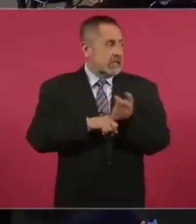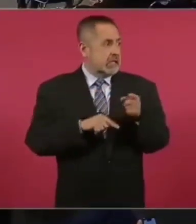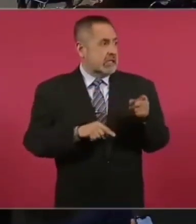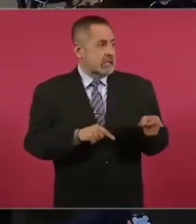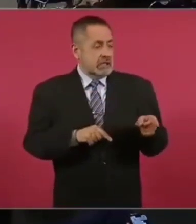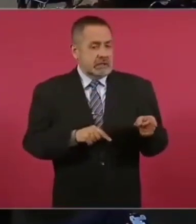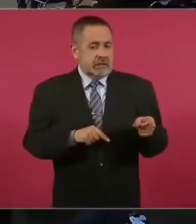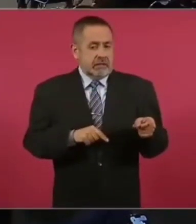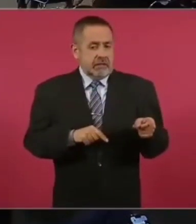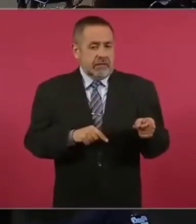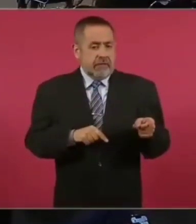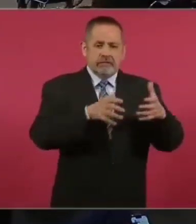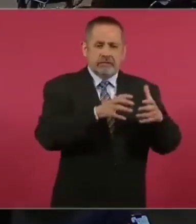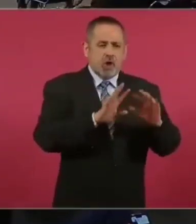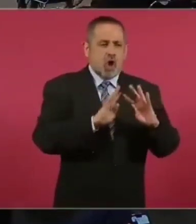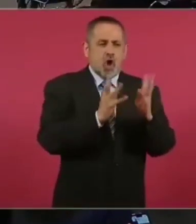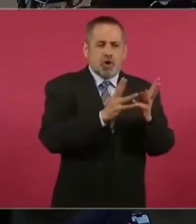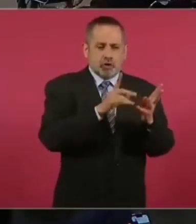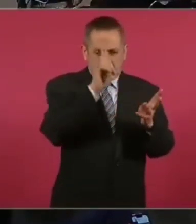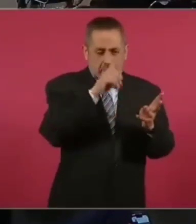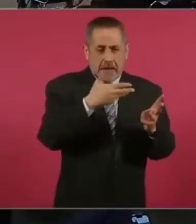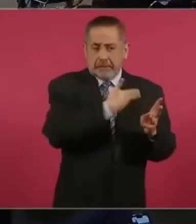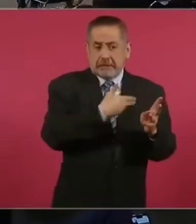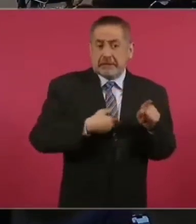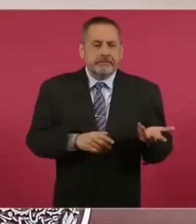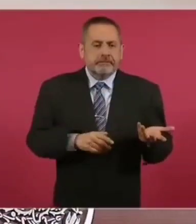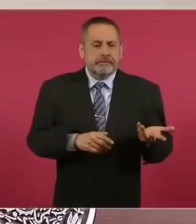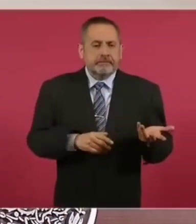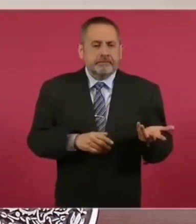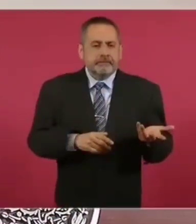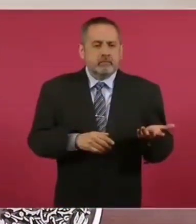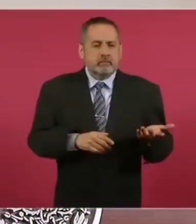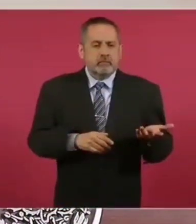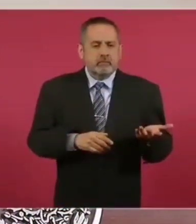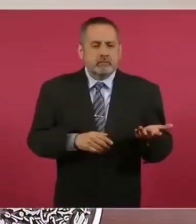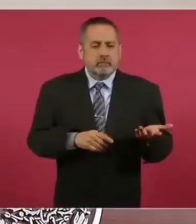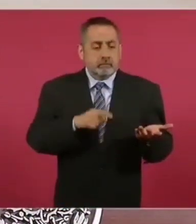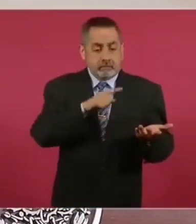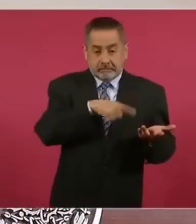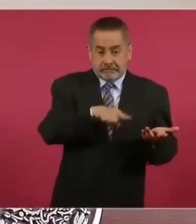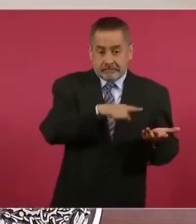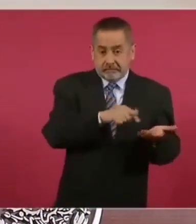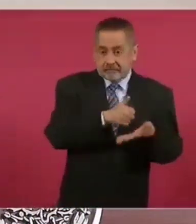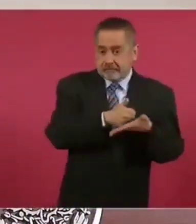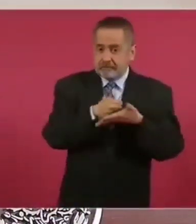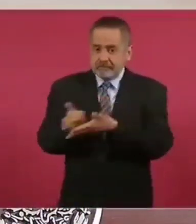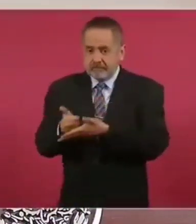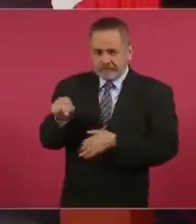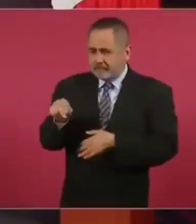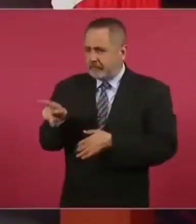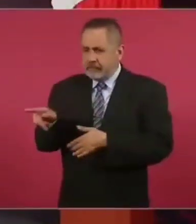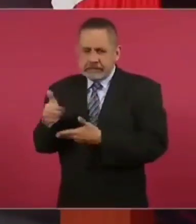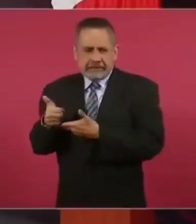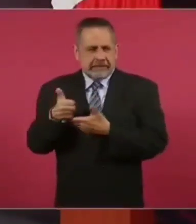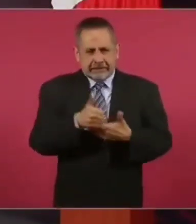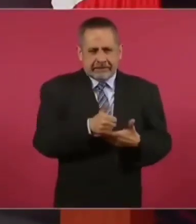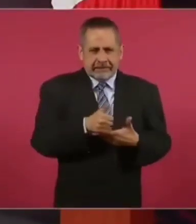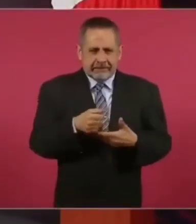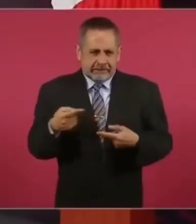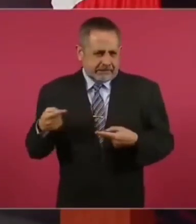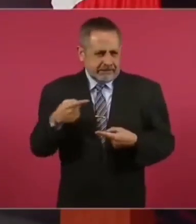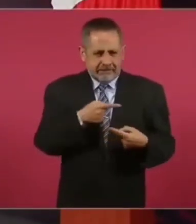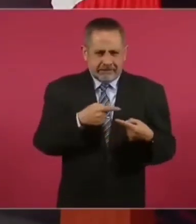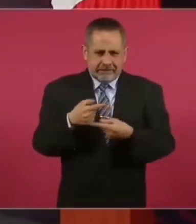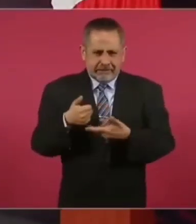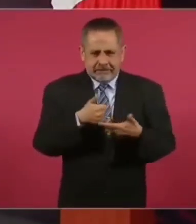el presidente del consejo. Y le ayudan al presidente Peña y él los ayuda cuando